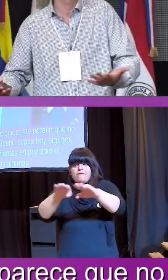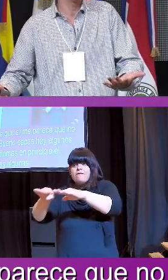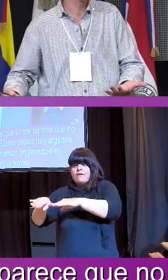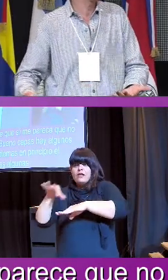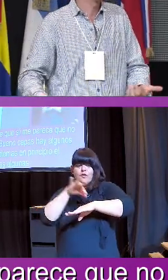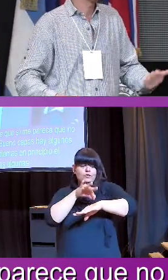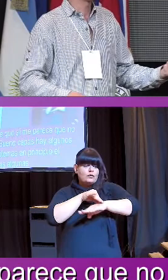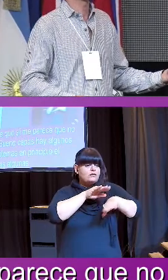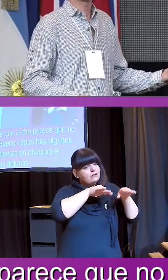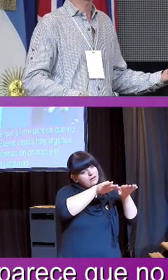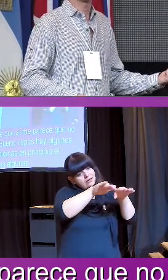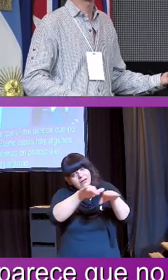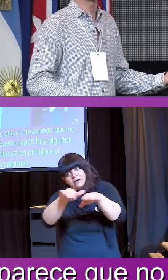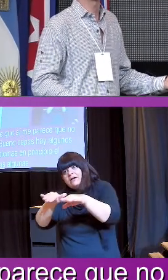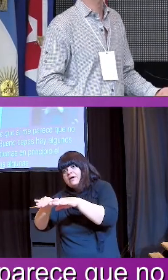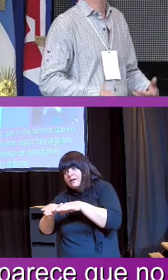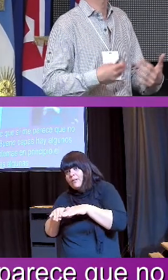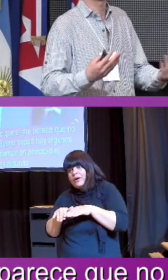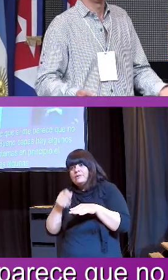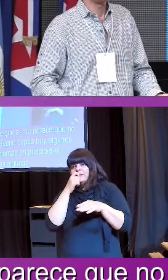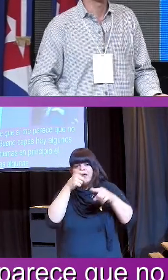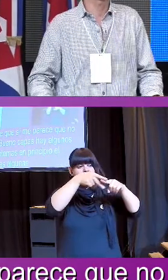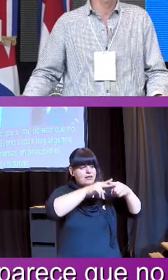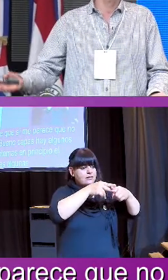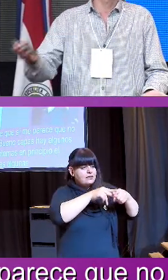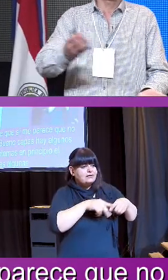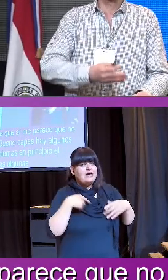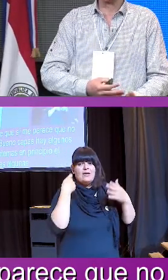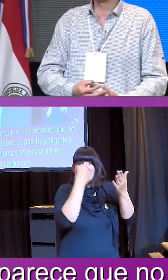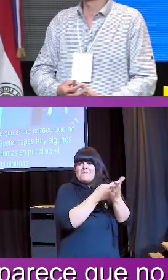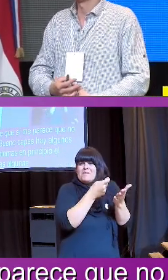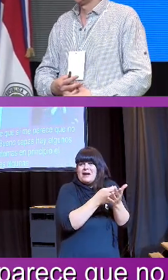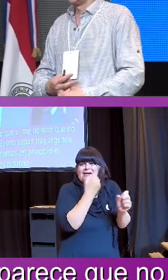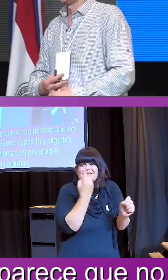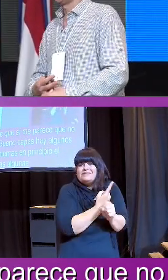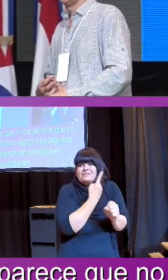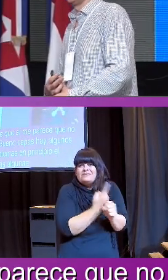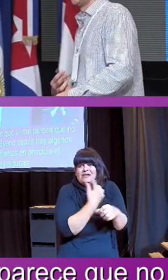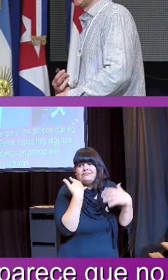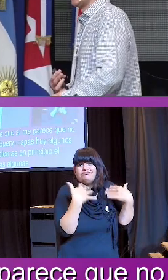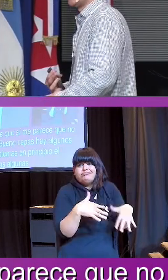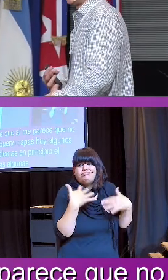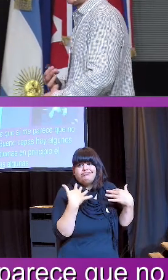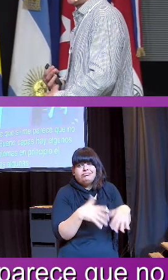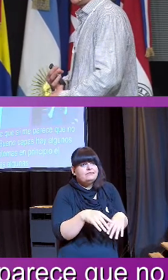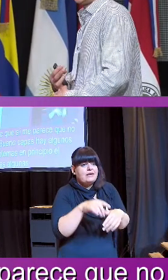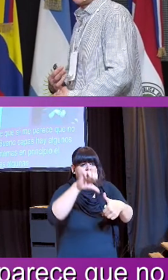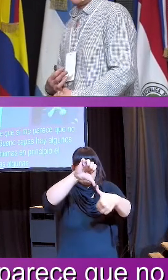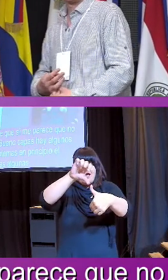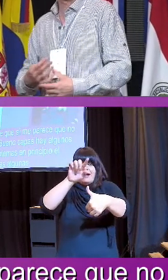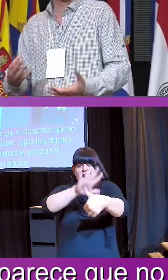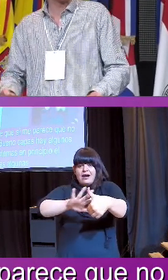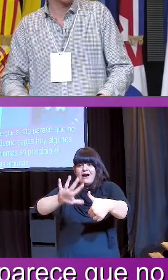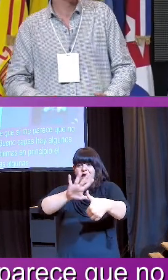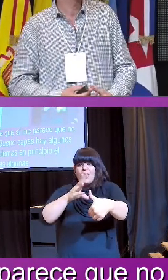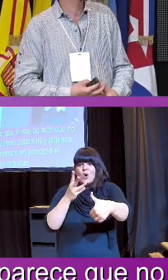o parecido. Para eso están las herramientas estandarizadas que son impagables para la mayoría de los lugares de Latinoamérica, no